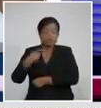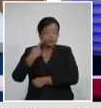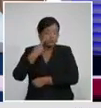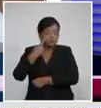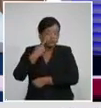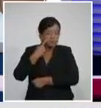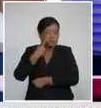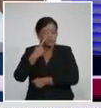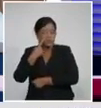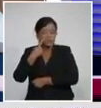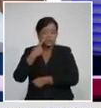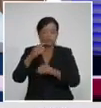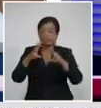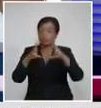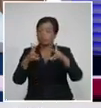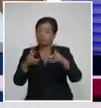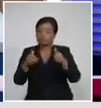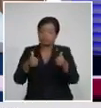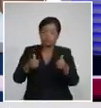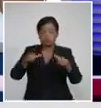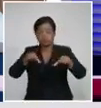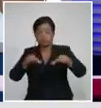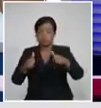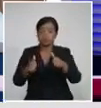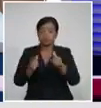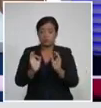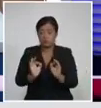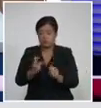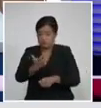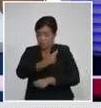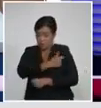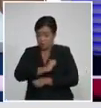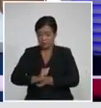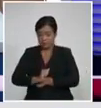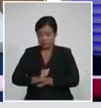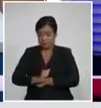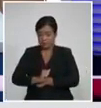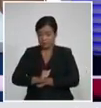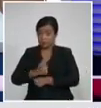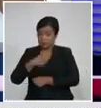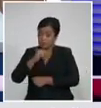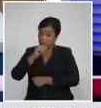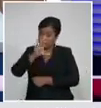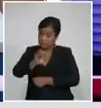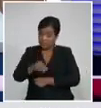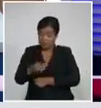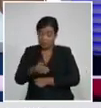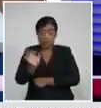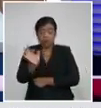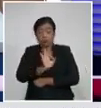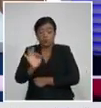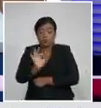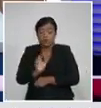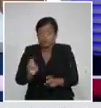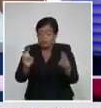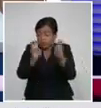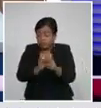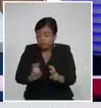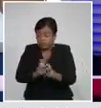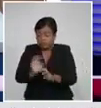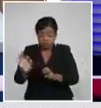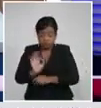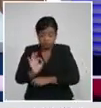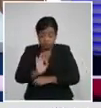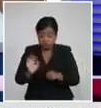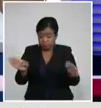de estos candidatos vacunales. Debo decir que mientras no tengamos la conclusión de estos estudios clínicos y por